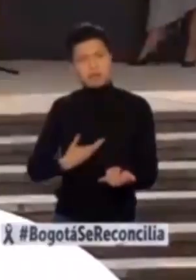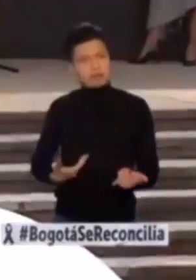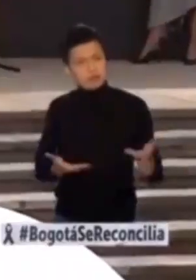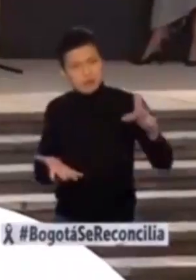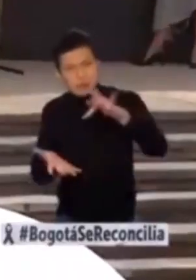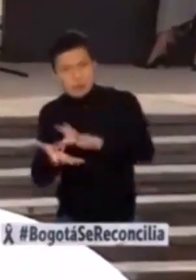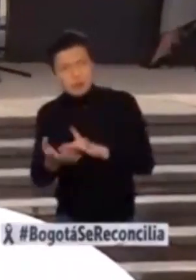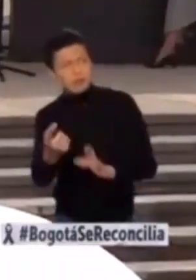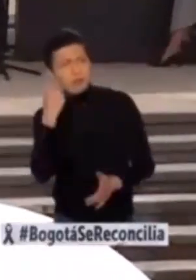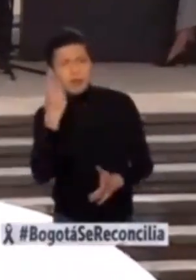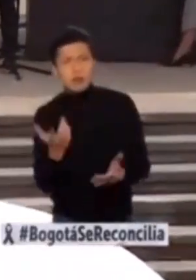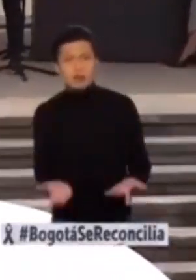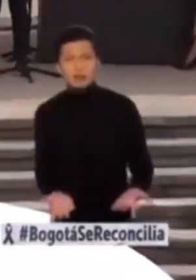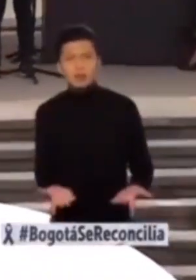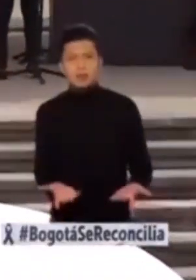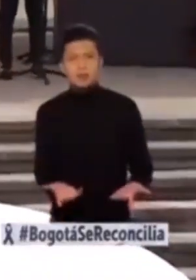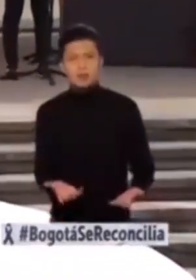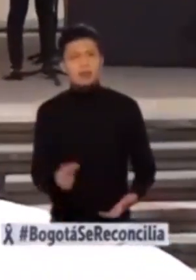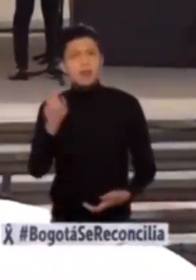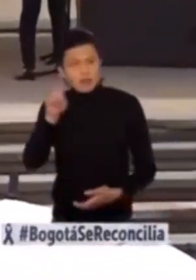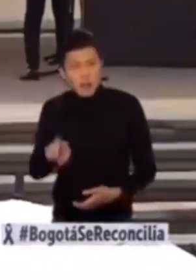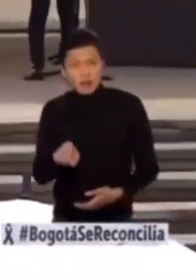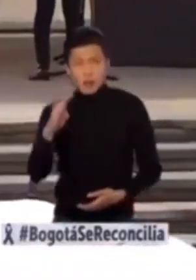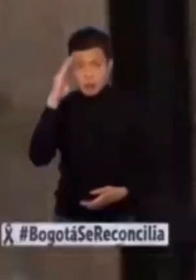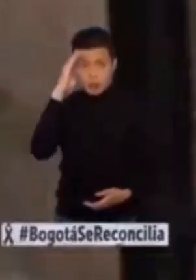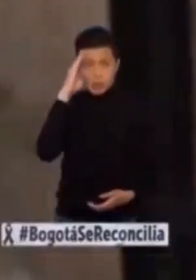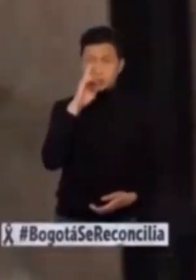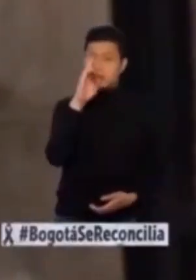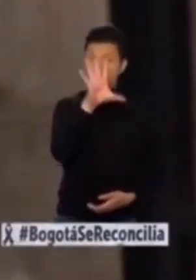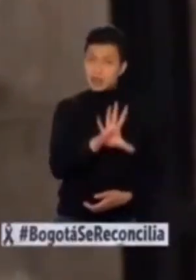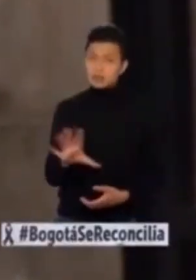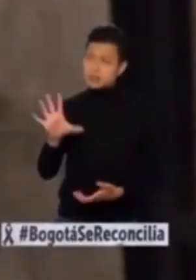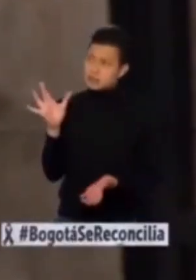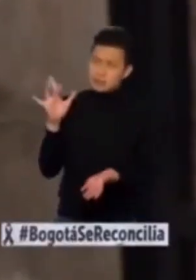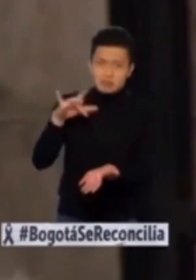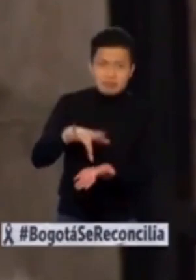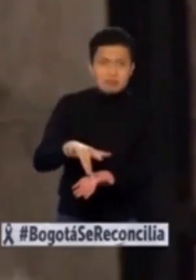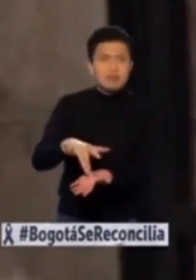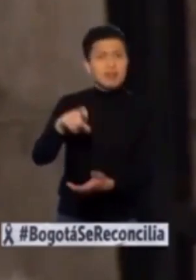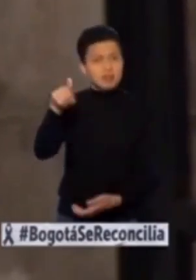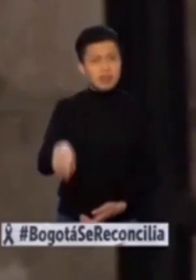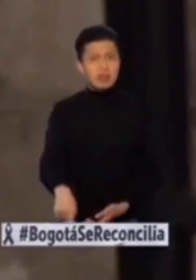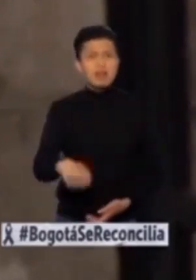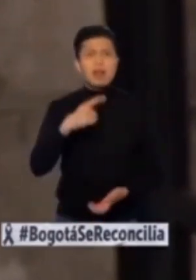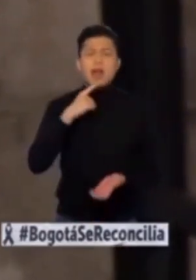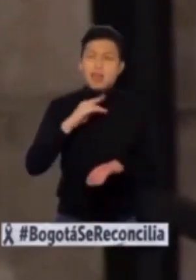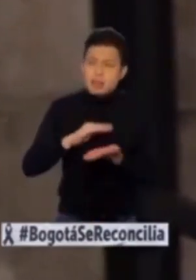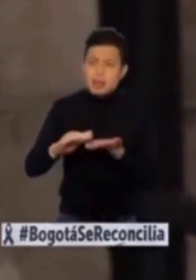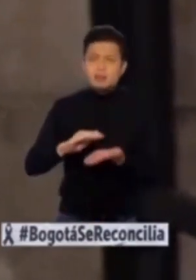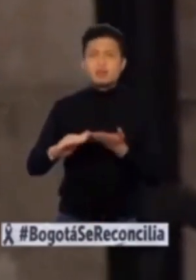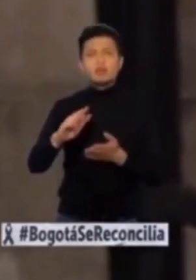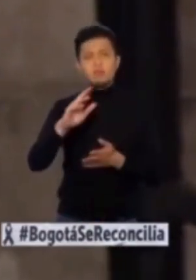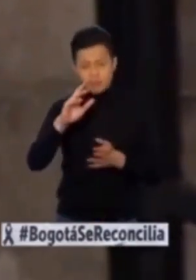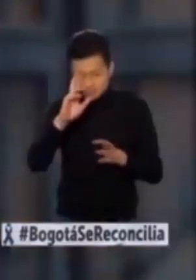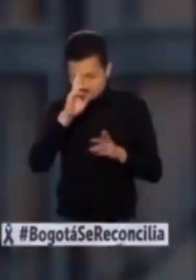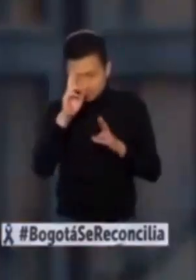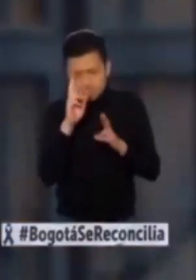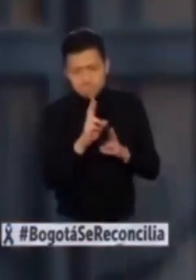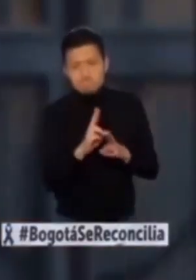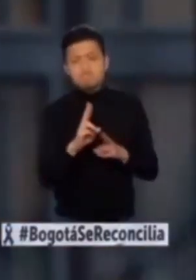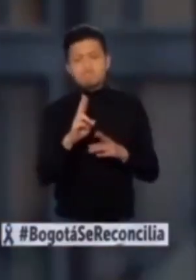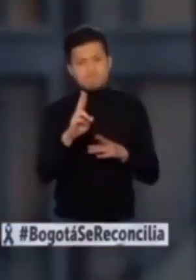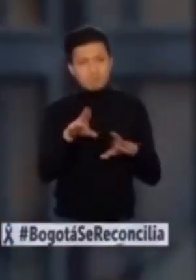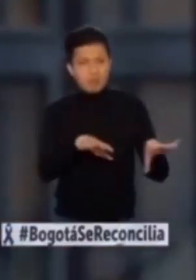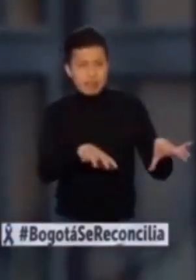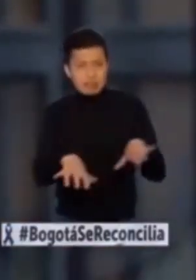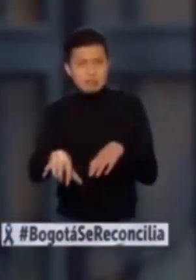aquí debería estar la Policía Nacional, pidiéndonos disculpas y reconociendo este acto que hicieron,